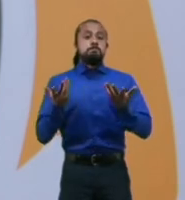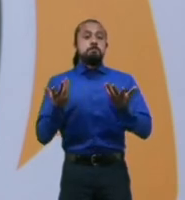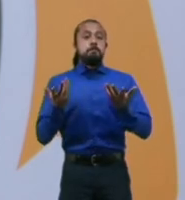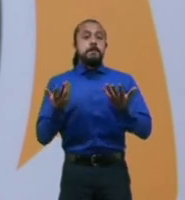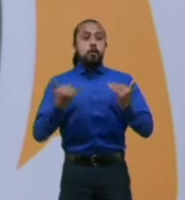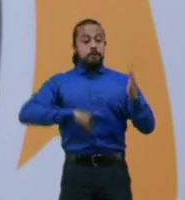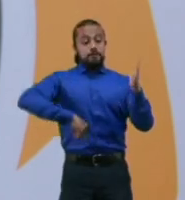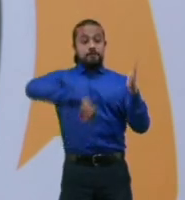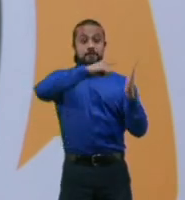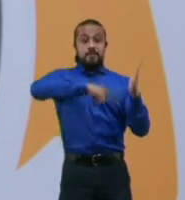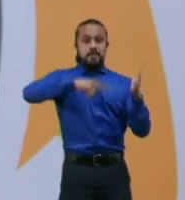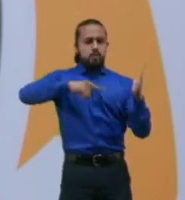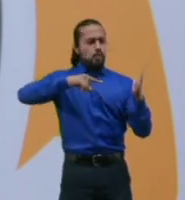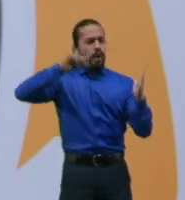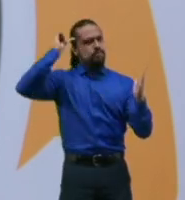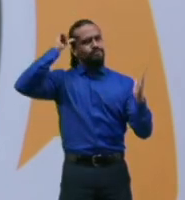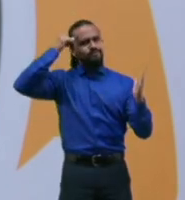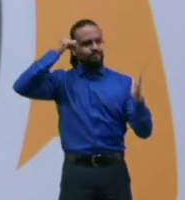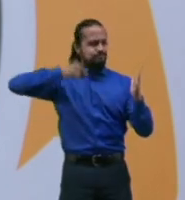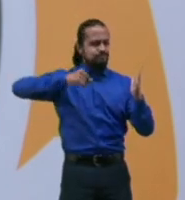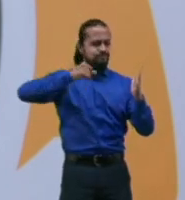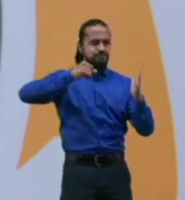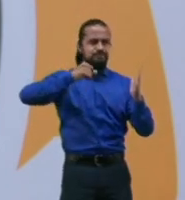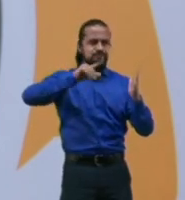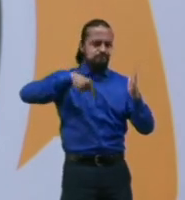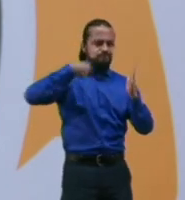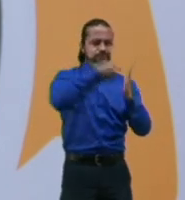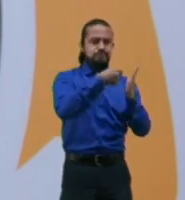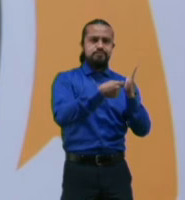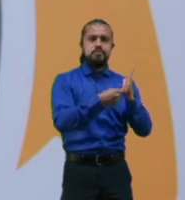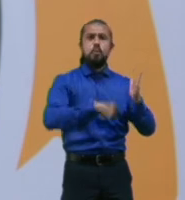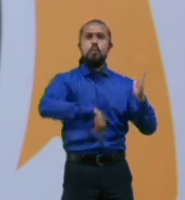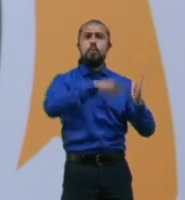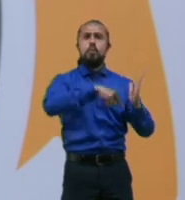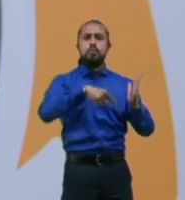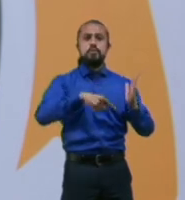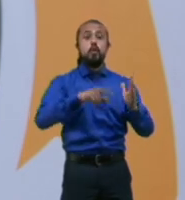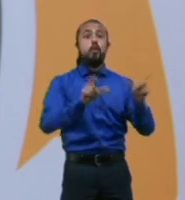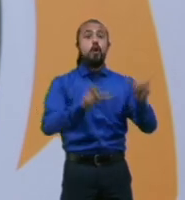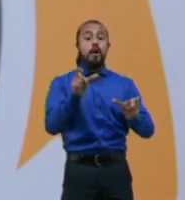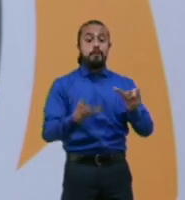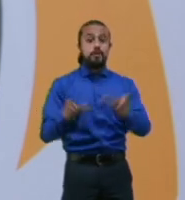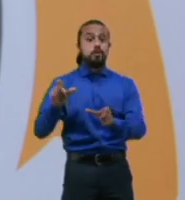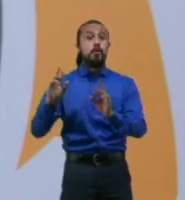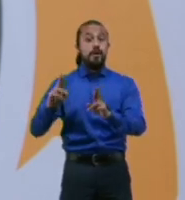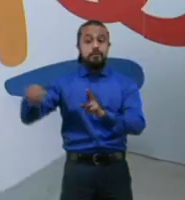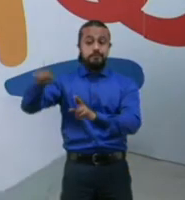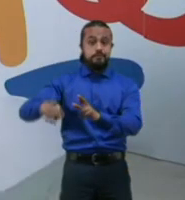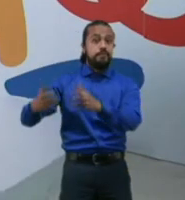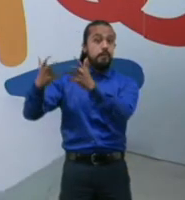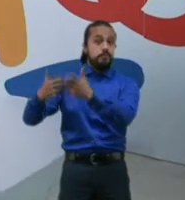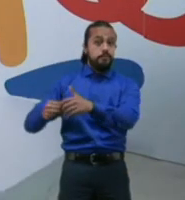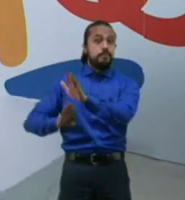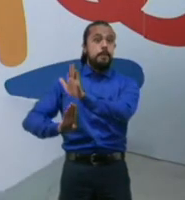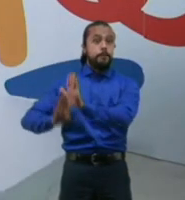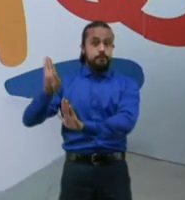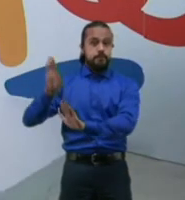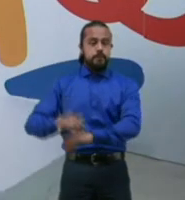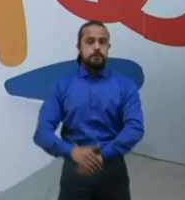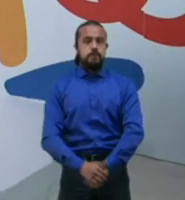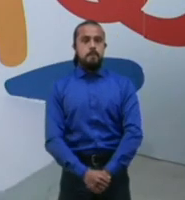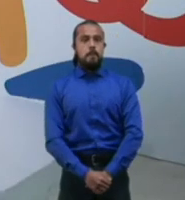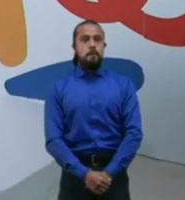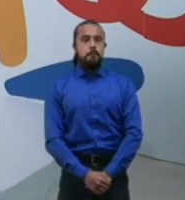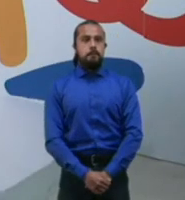memorando entendimiento y que ojalá miles de emprendedores se puedan beneficiar invito a la señora ministra